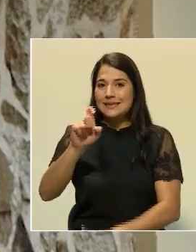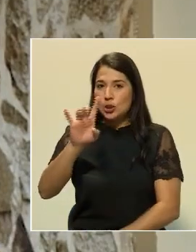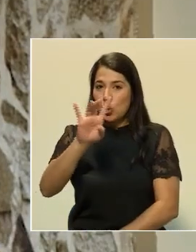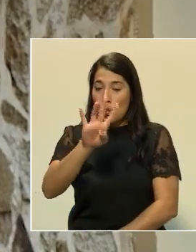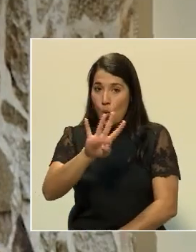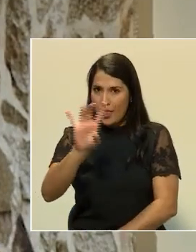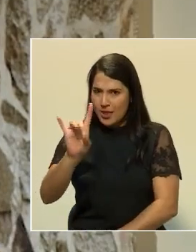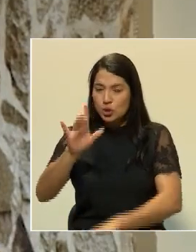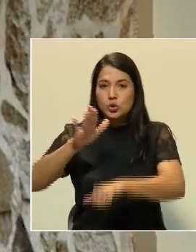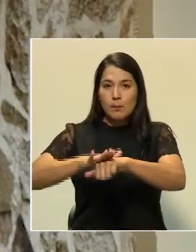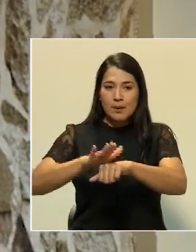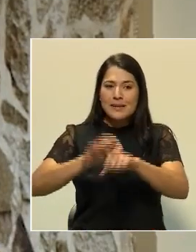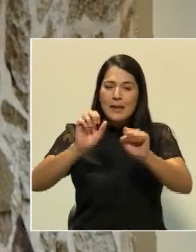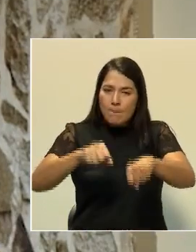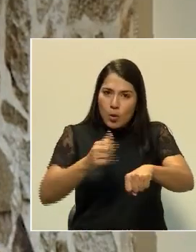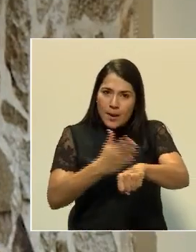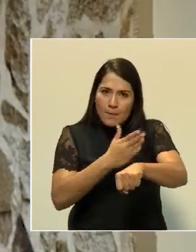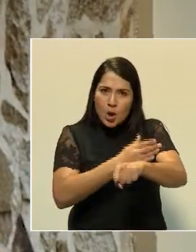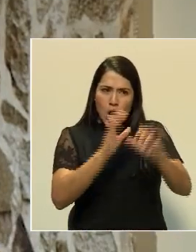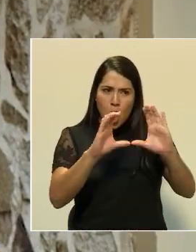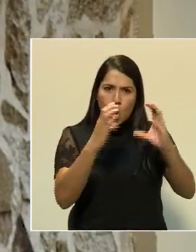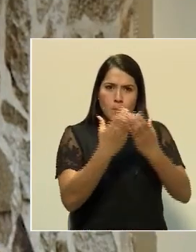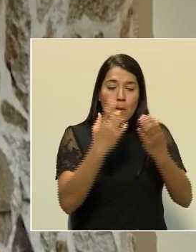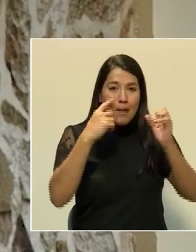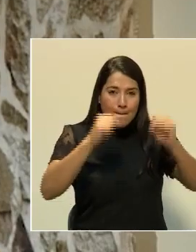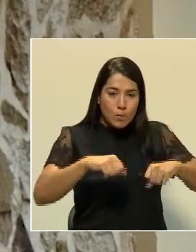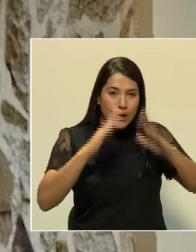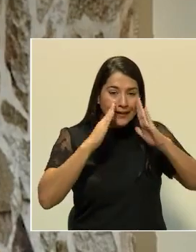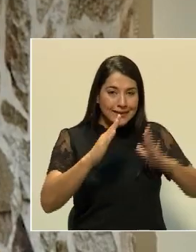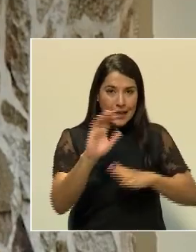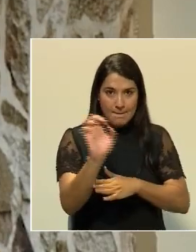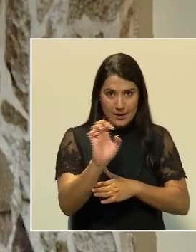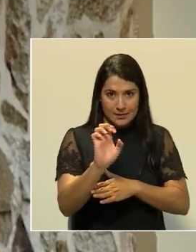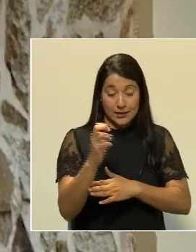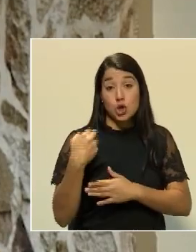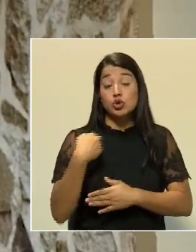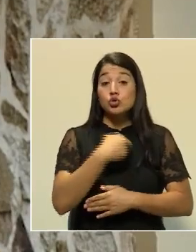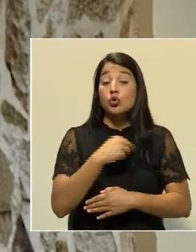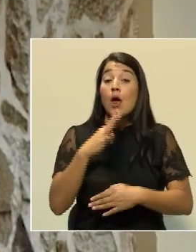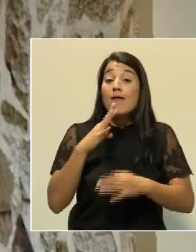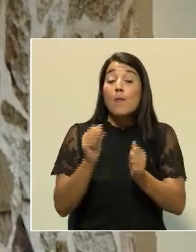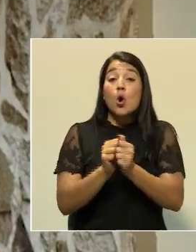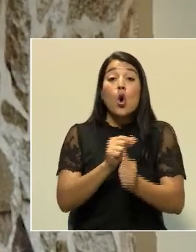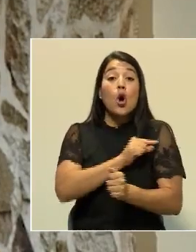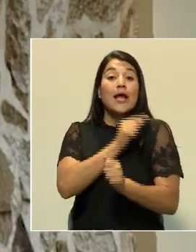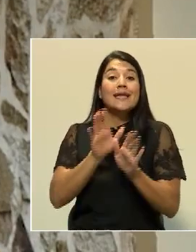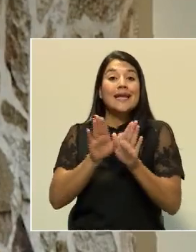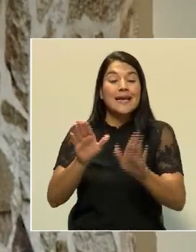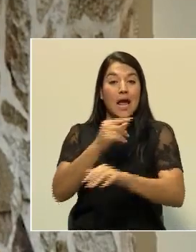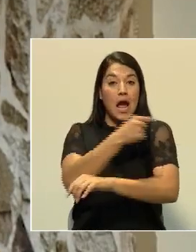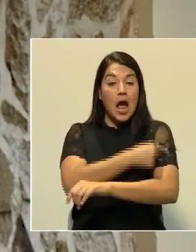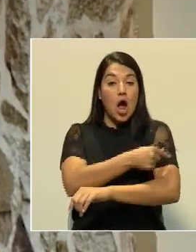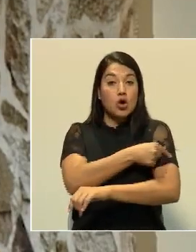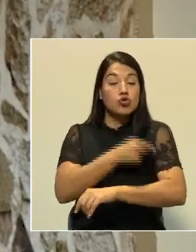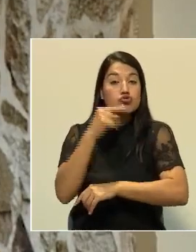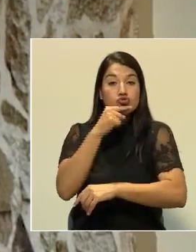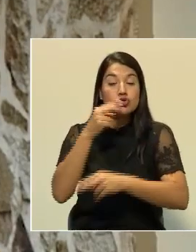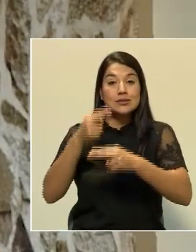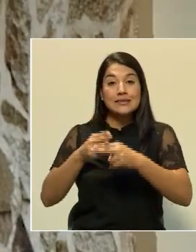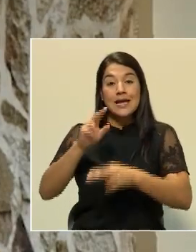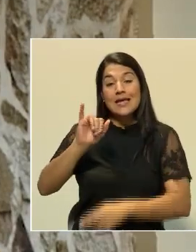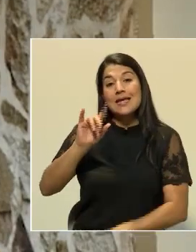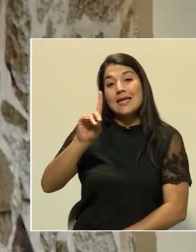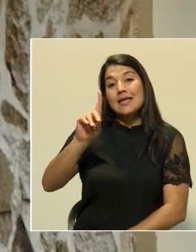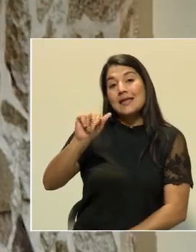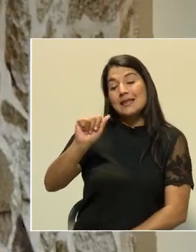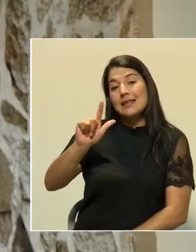reforzar las comisiones para la atención de emergencia. Conversamos con el gerente general de la Cruz Roja, Hidalberto